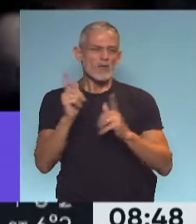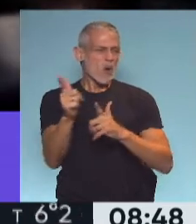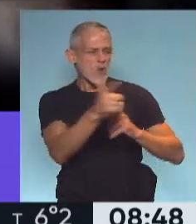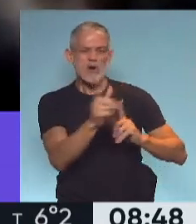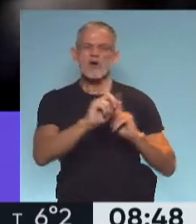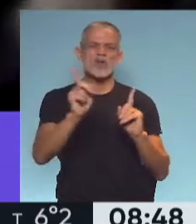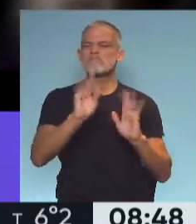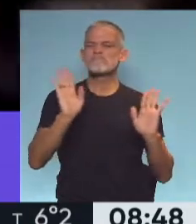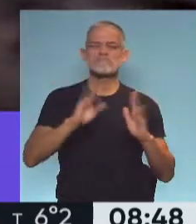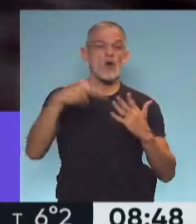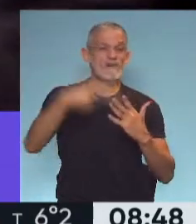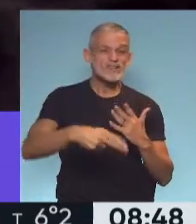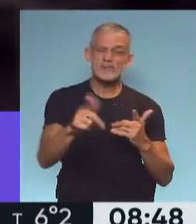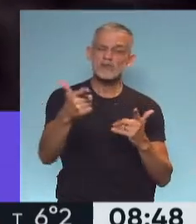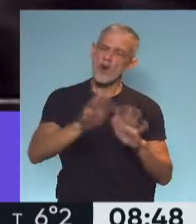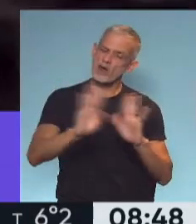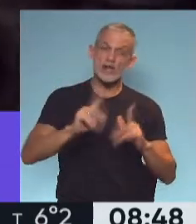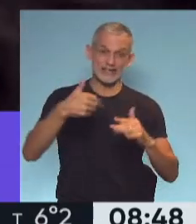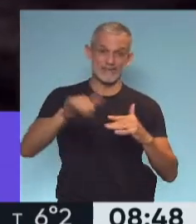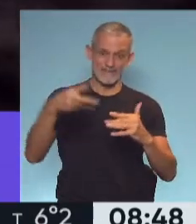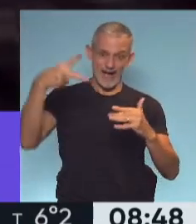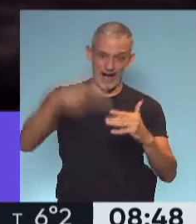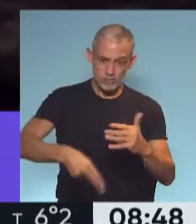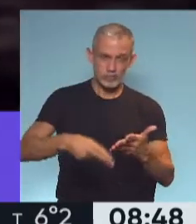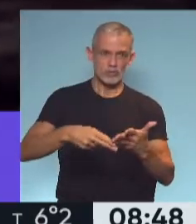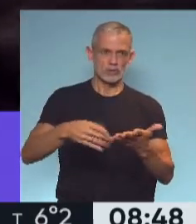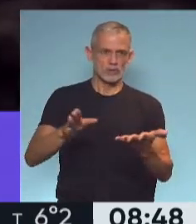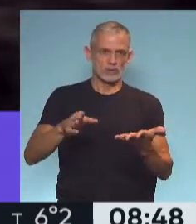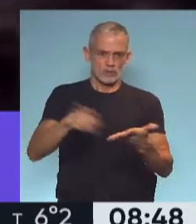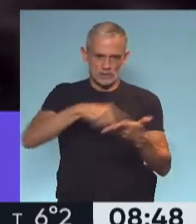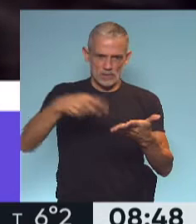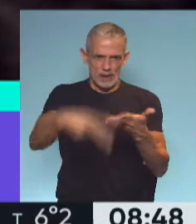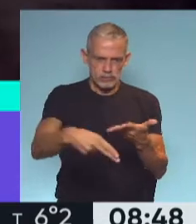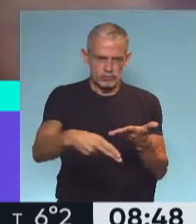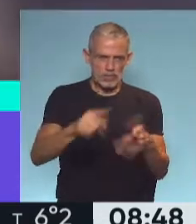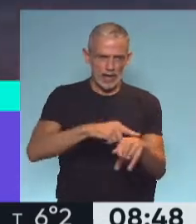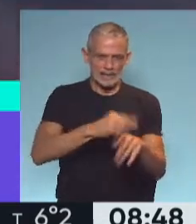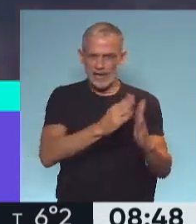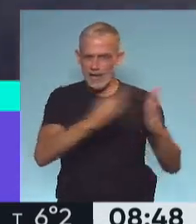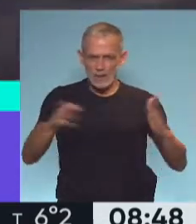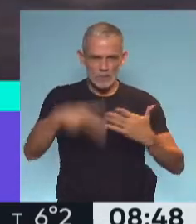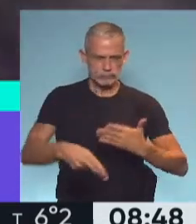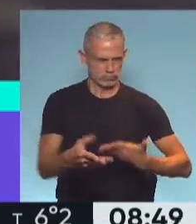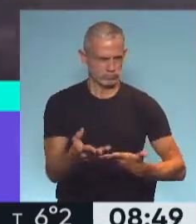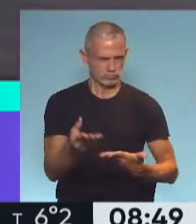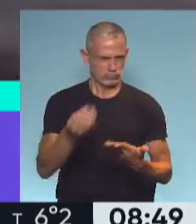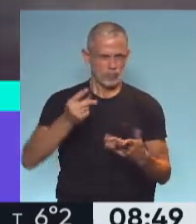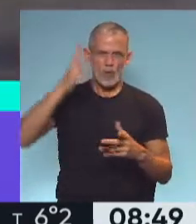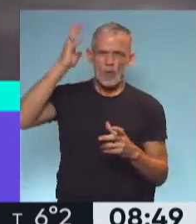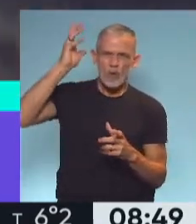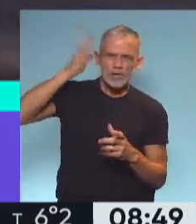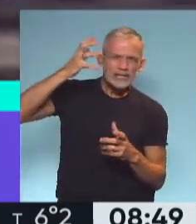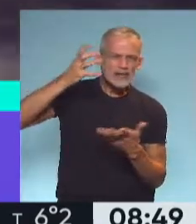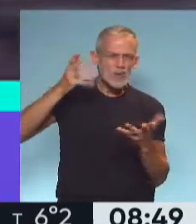en consecuencia están a punto de ser declarados prescritos o sentir como se entiende que un tribunal una